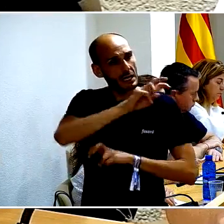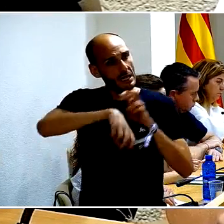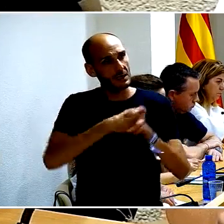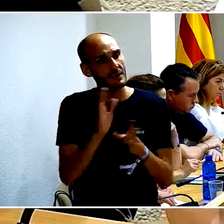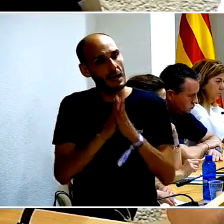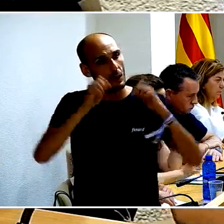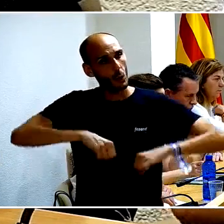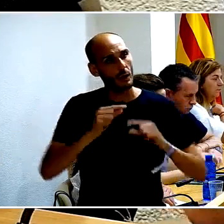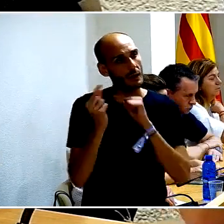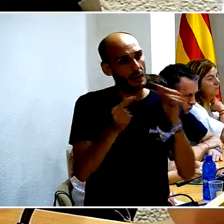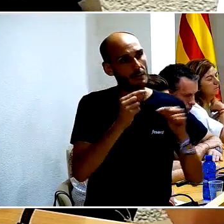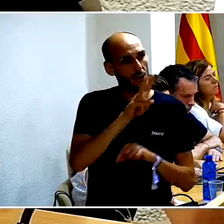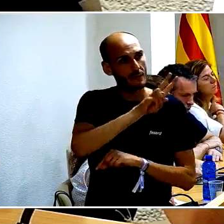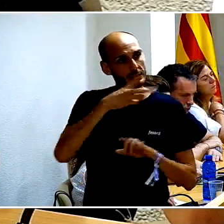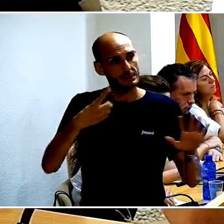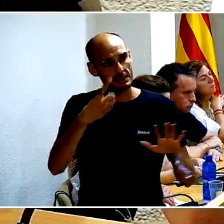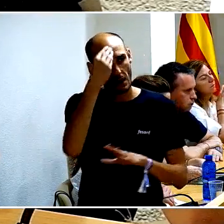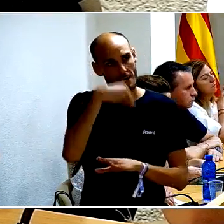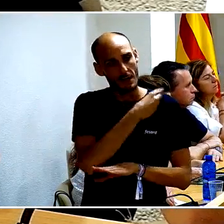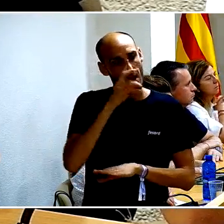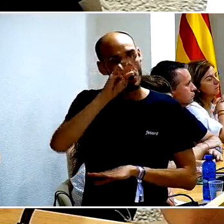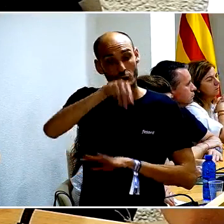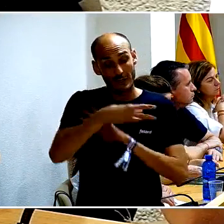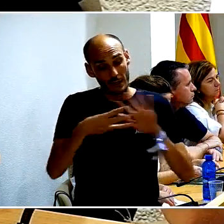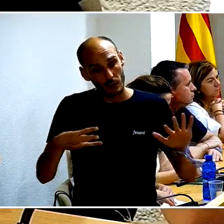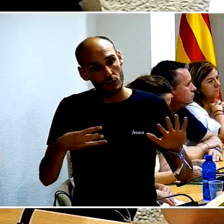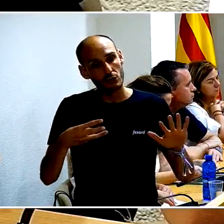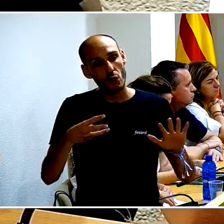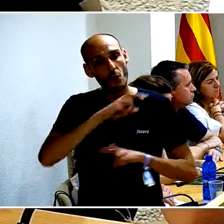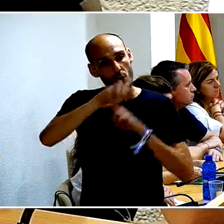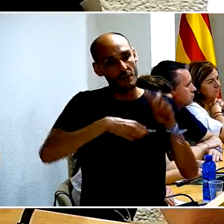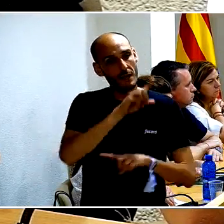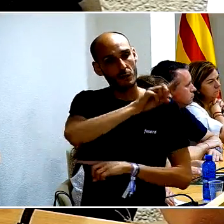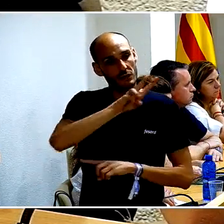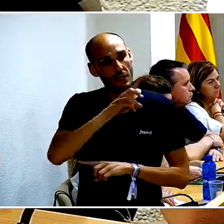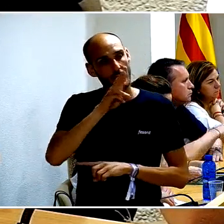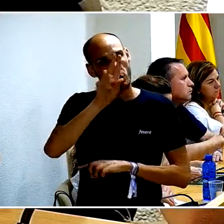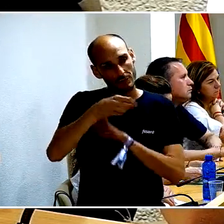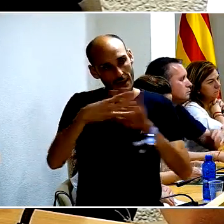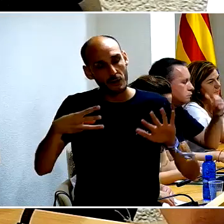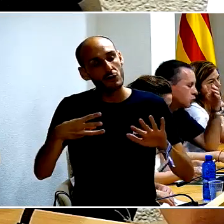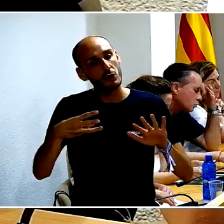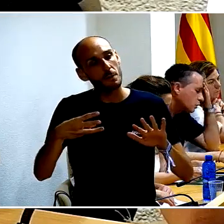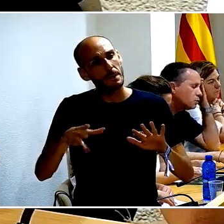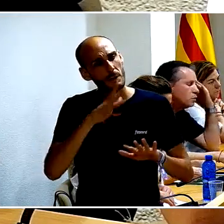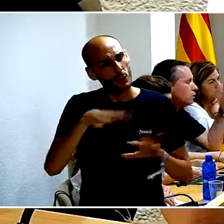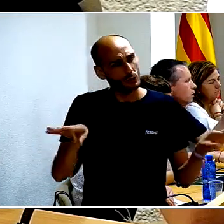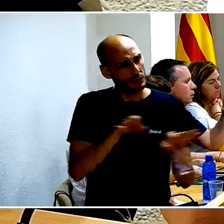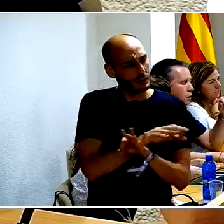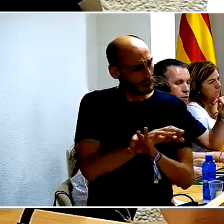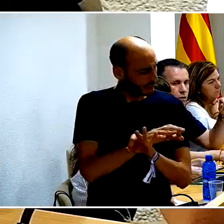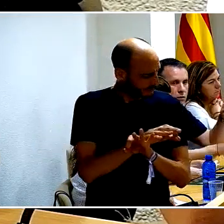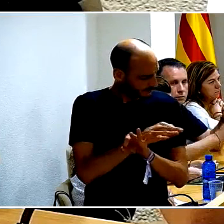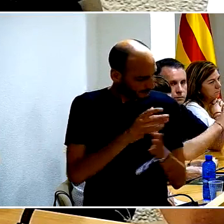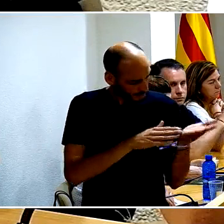26 de abril de 2018, modificación 13-2018, por error aritmético según enmienda presentada a la